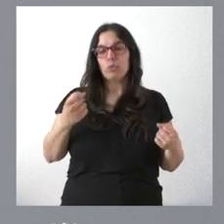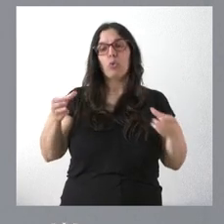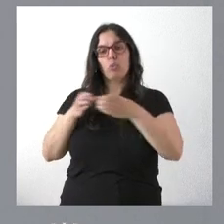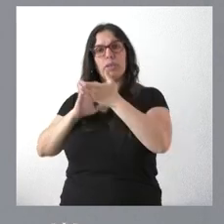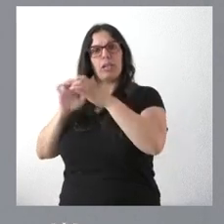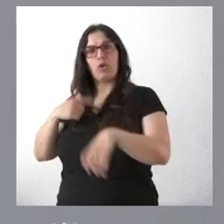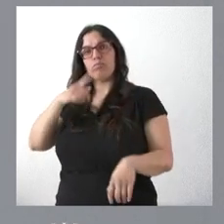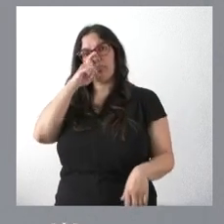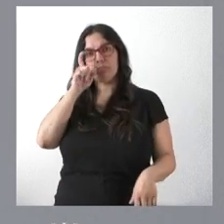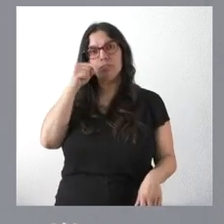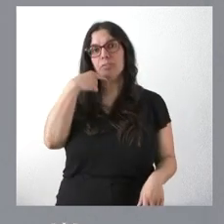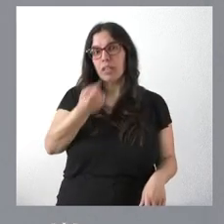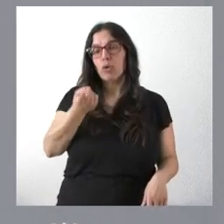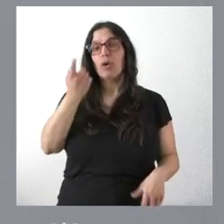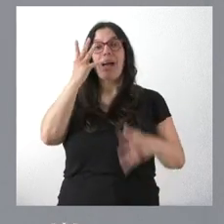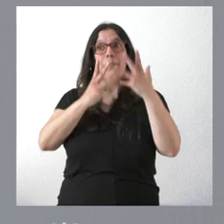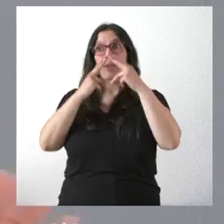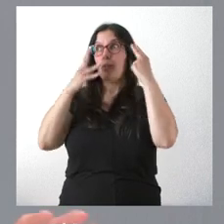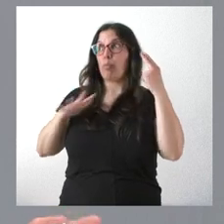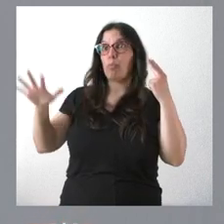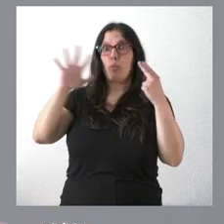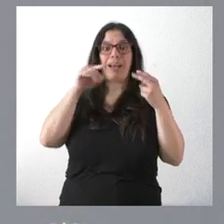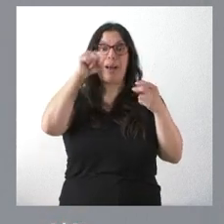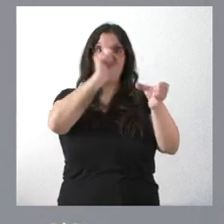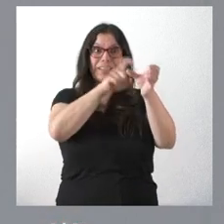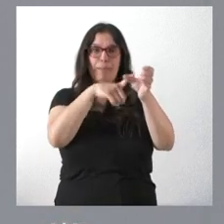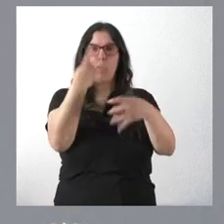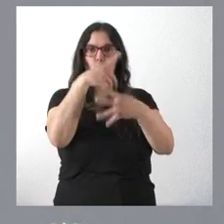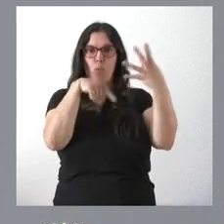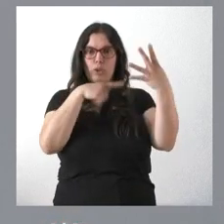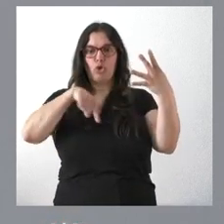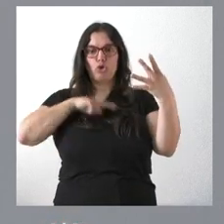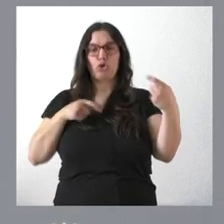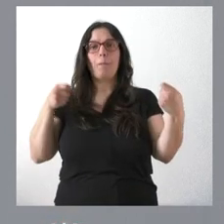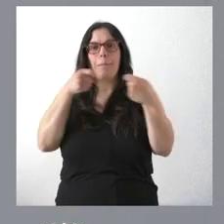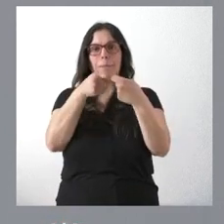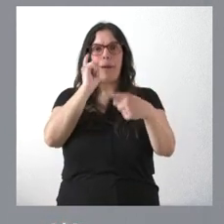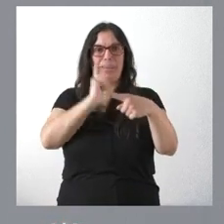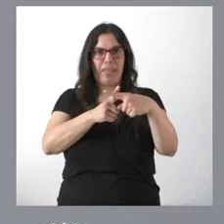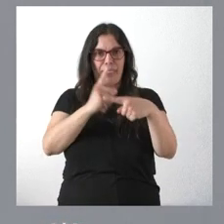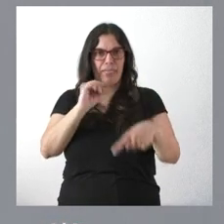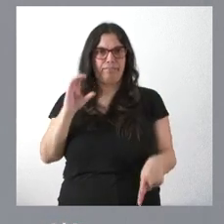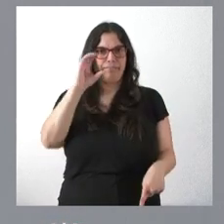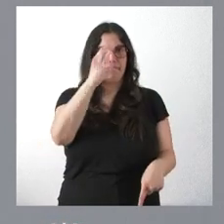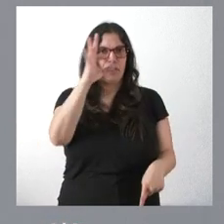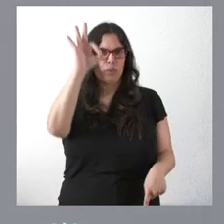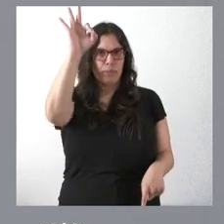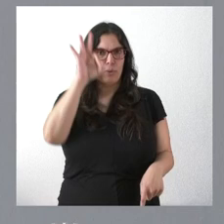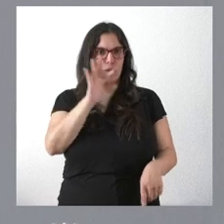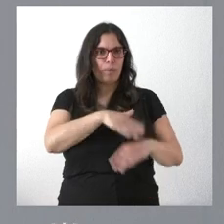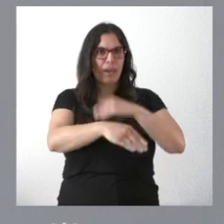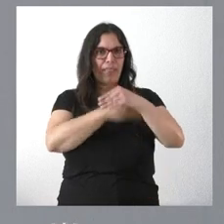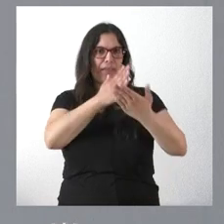hay que recordar que de todas las administraciones públicas que estamos allí, que éramos cuatro, la Junta puso la mitad del dinero para esa actuación,